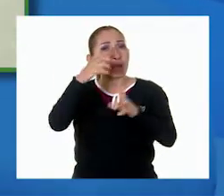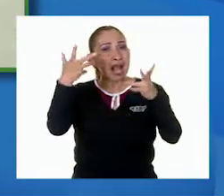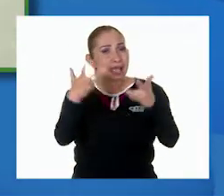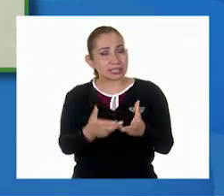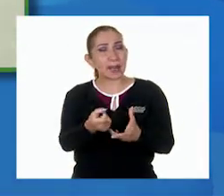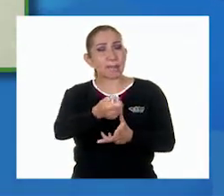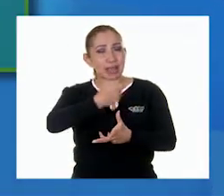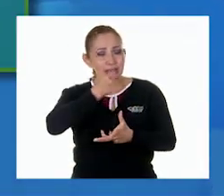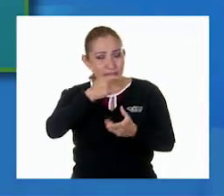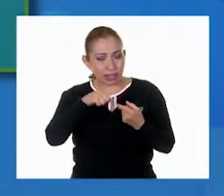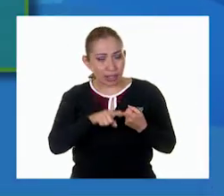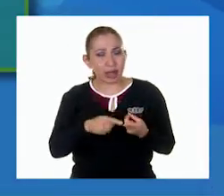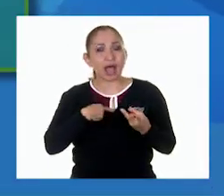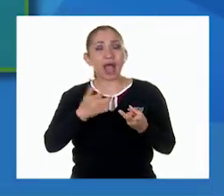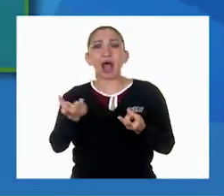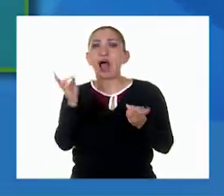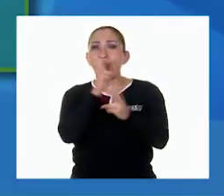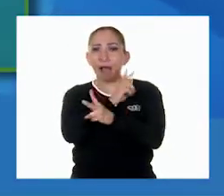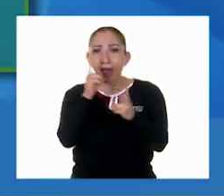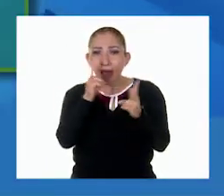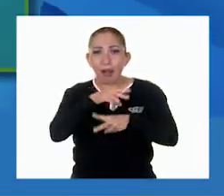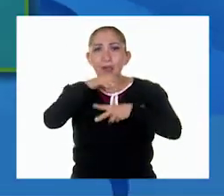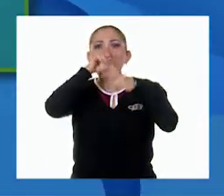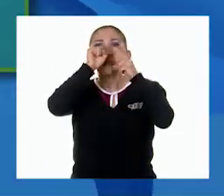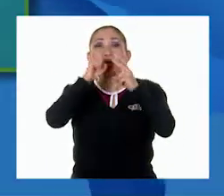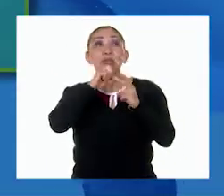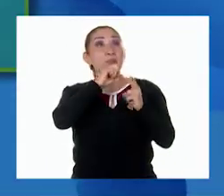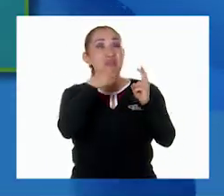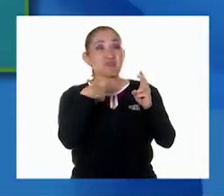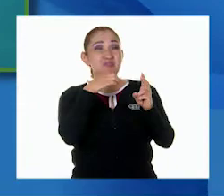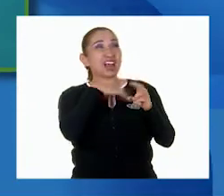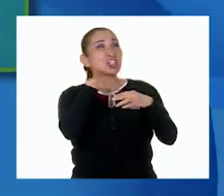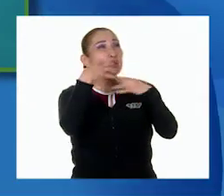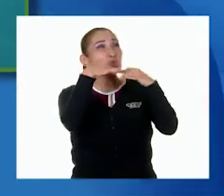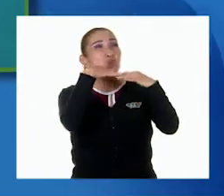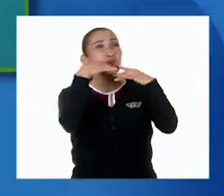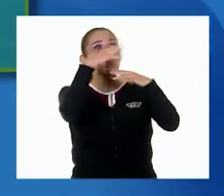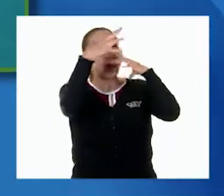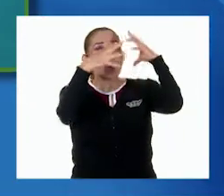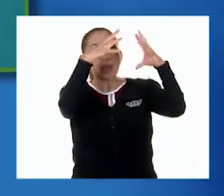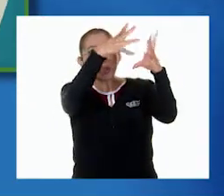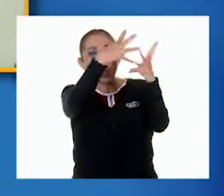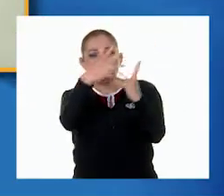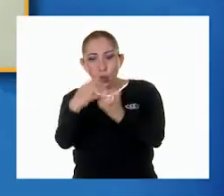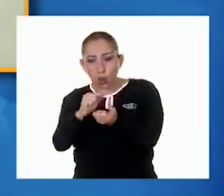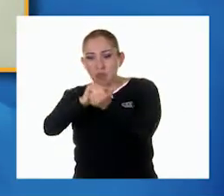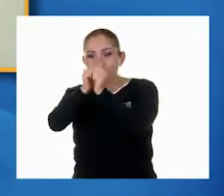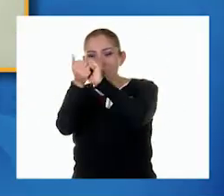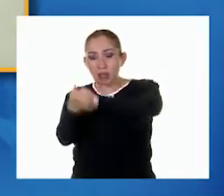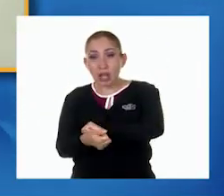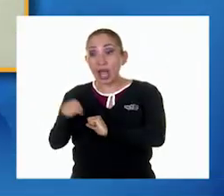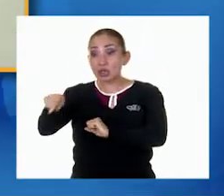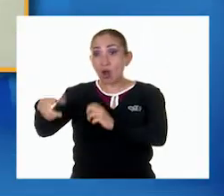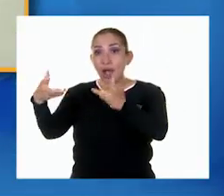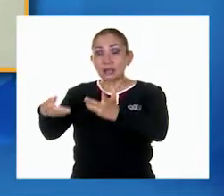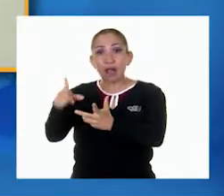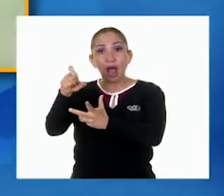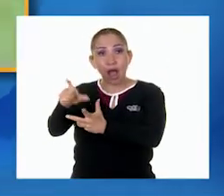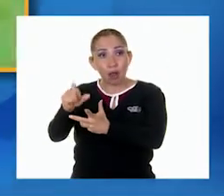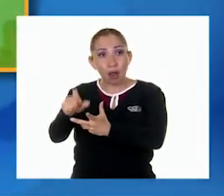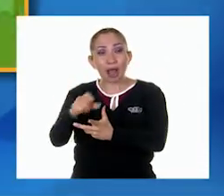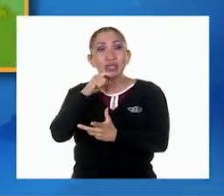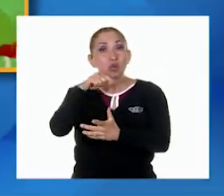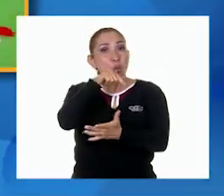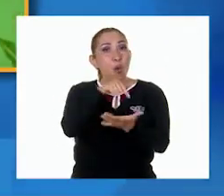fabricar medicinas, oxígeno, absorben el dióxido de carbono de la atmósfera, son fábricas de agua potable, hogar